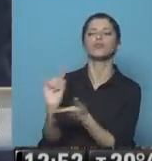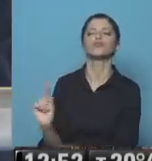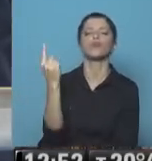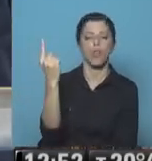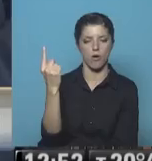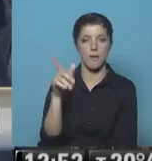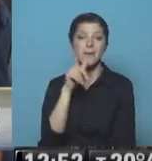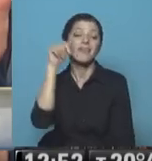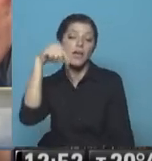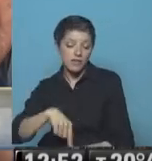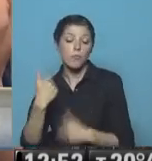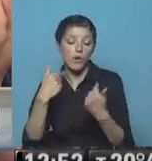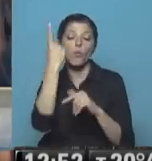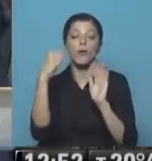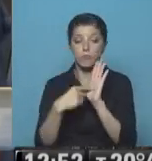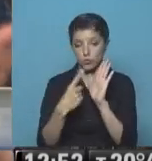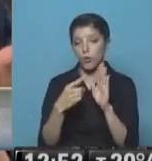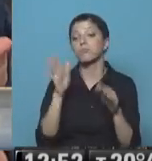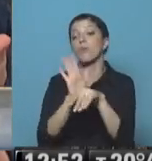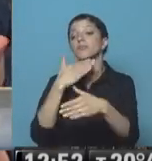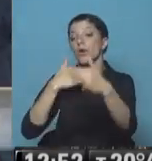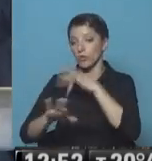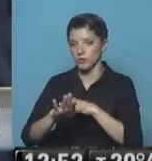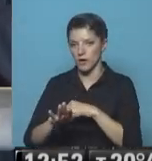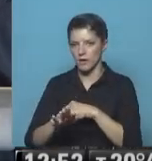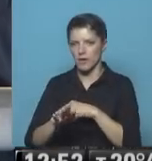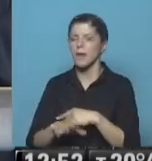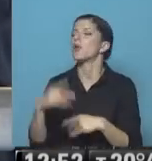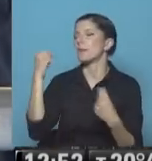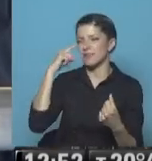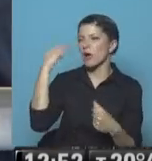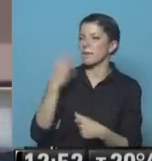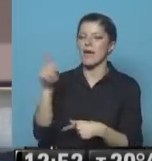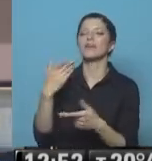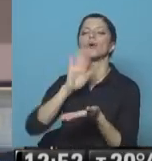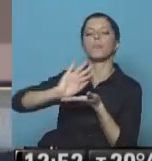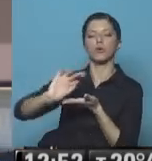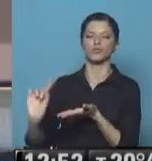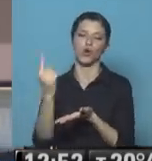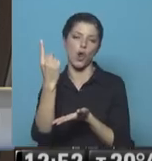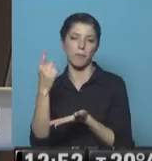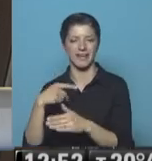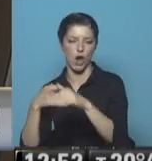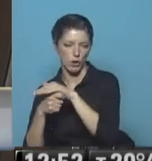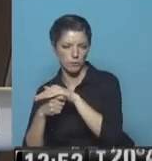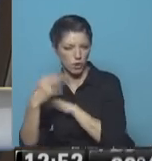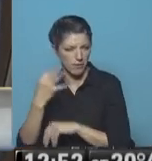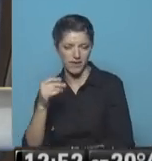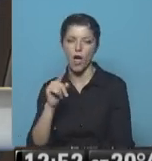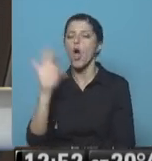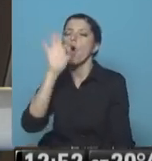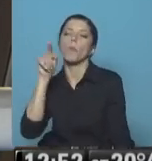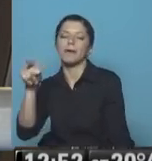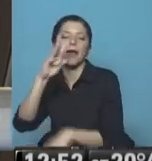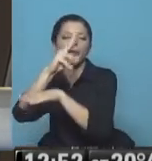la cual, digamos, uno va a pensar que es porque realmente es un corrupto, o sea, lo condenan... No, ahí coincido con vos. Lo condenan por robar o